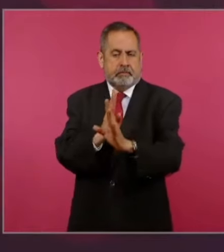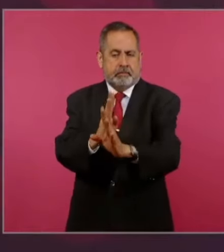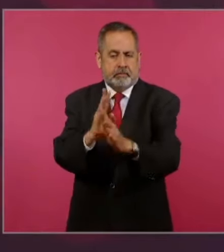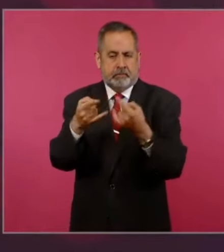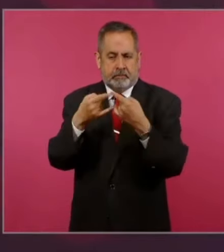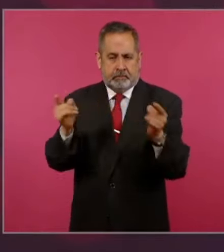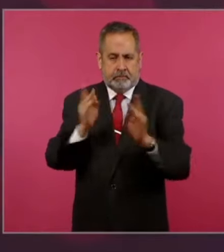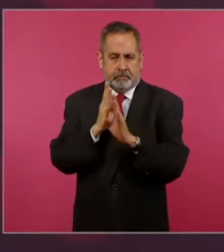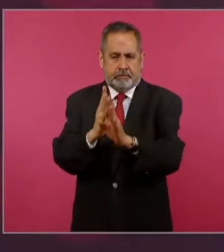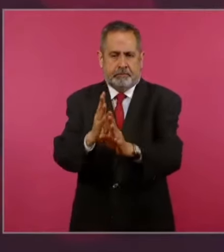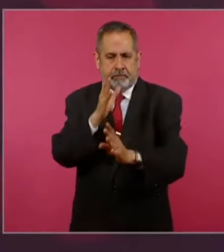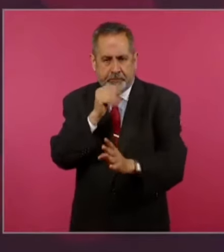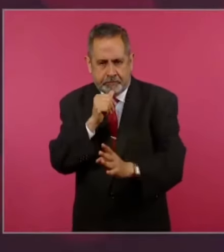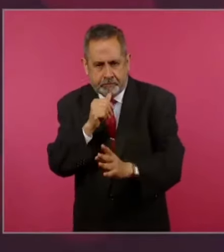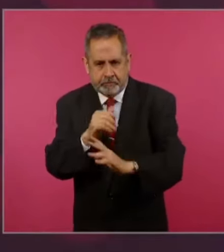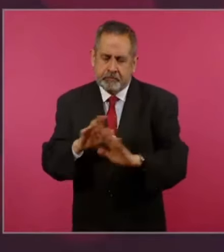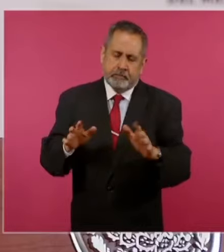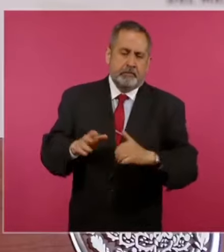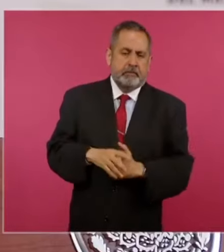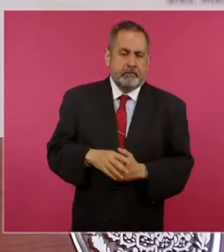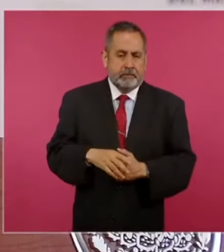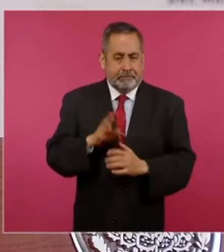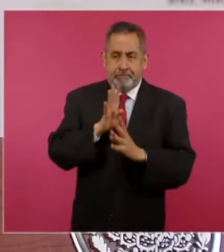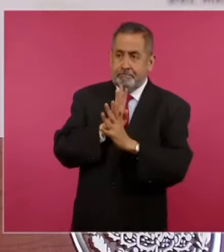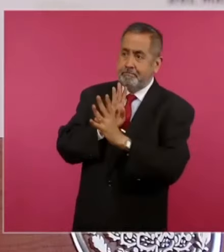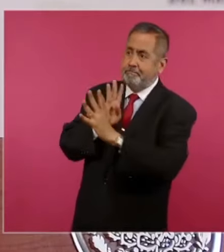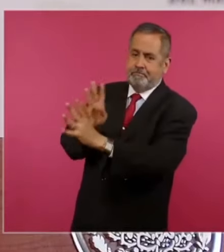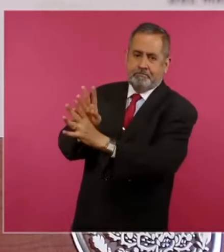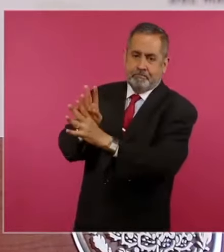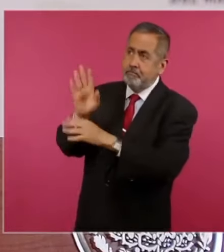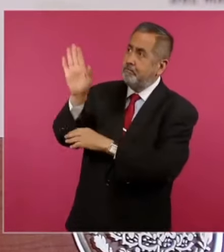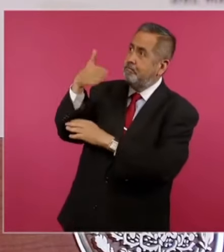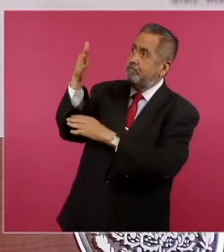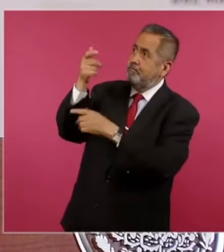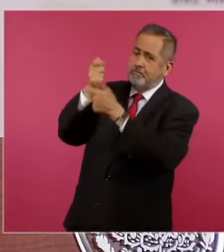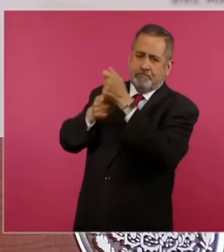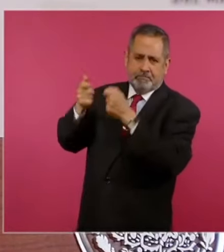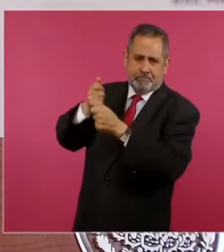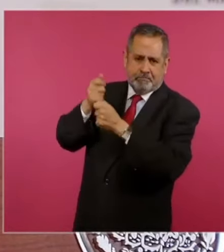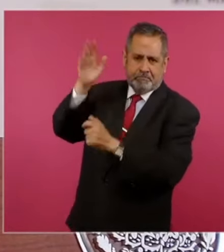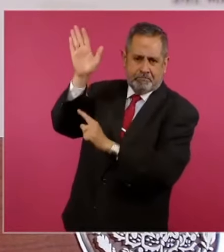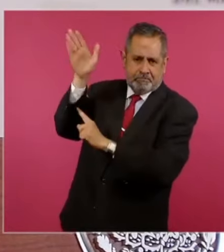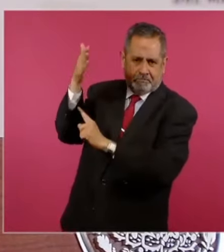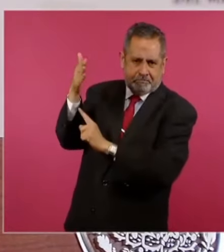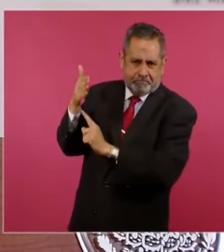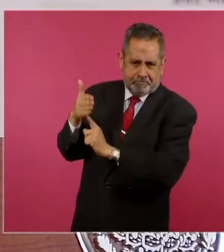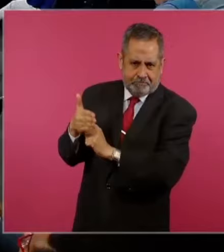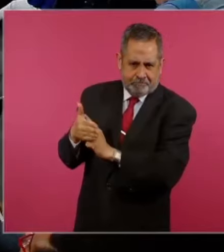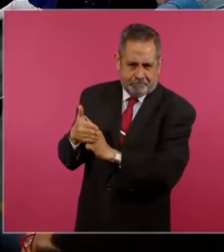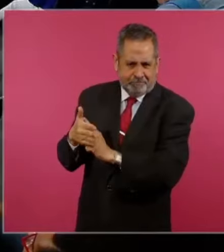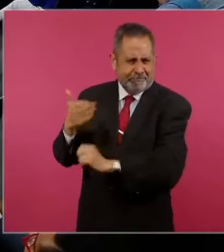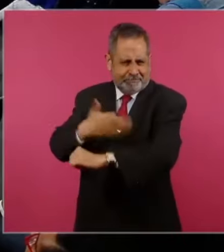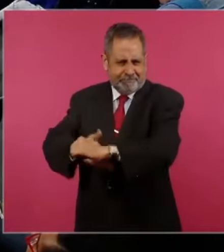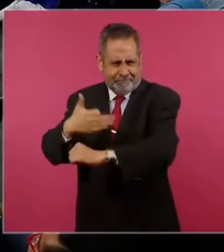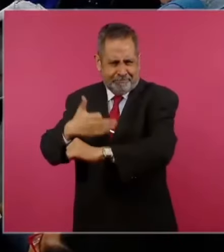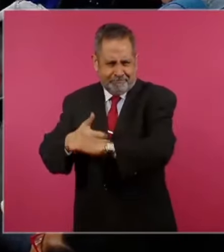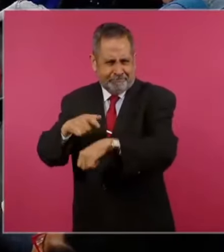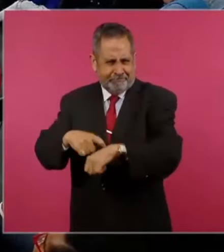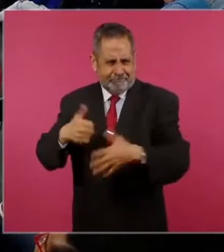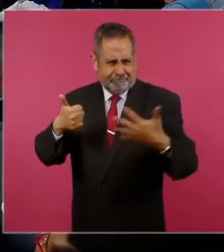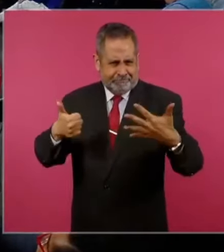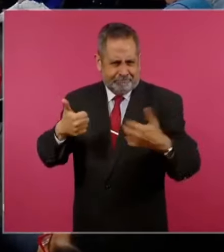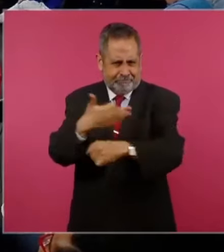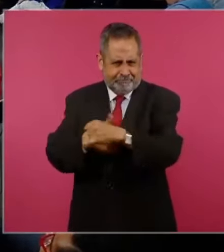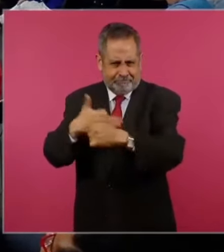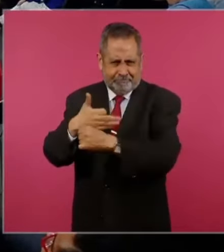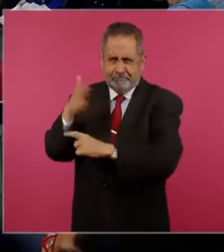Cada vez que salen a arrear la bandera, sobre todo en la tarde, a las